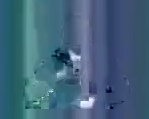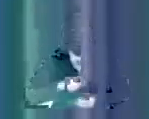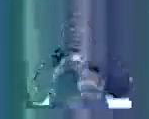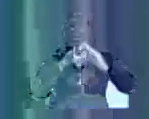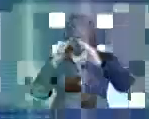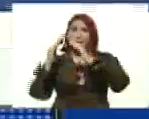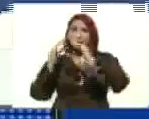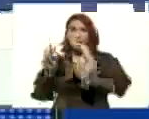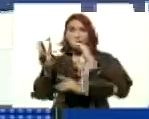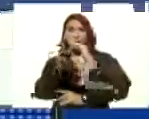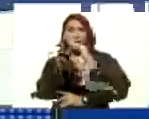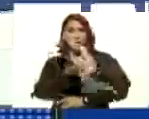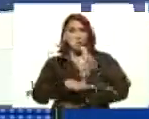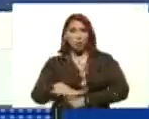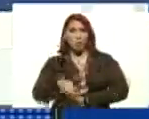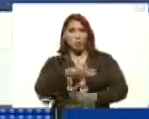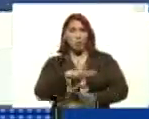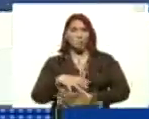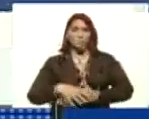venezolanos.